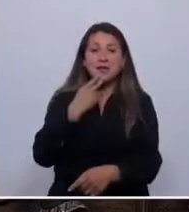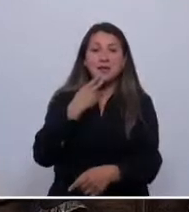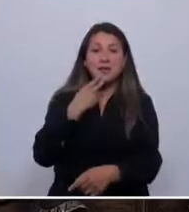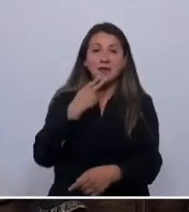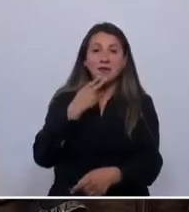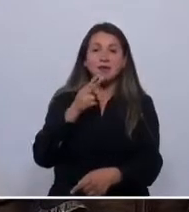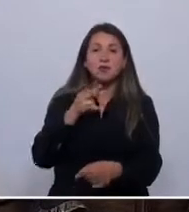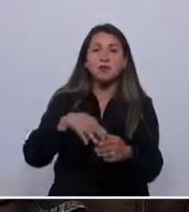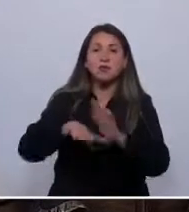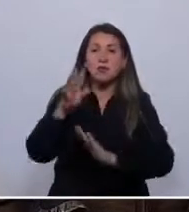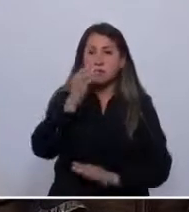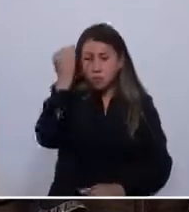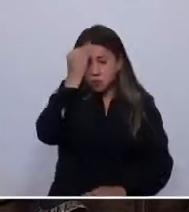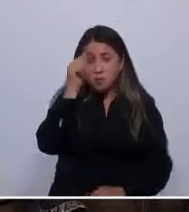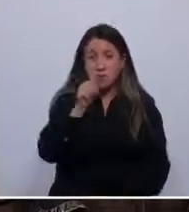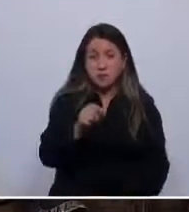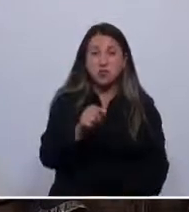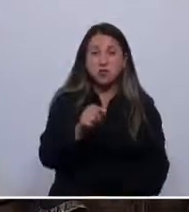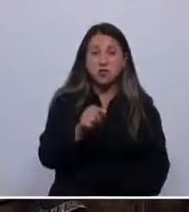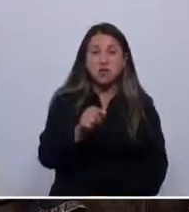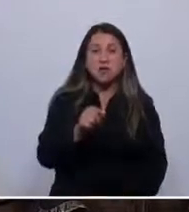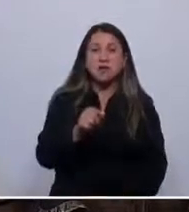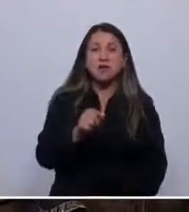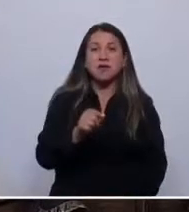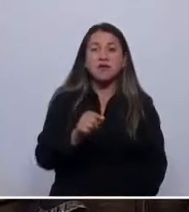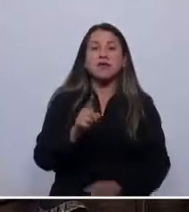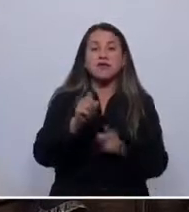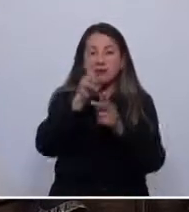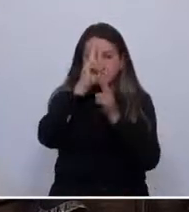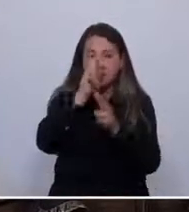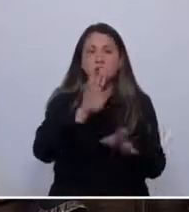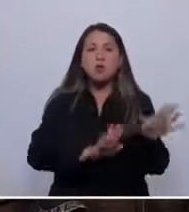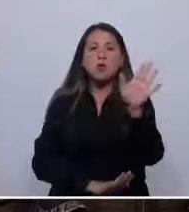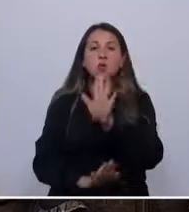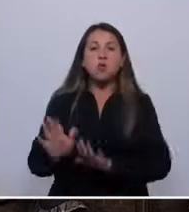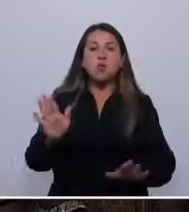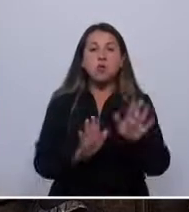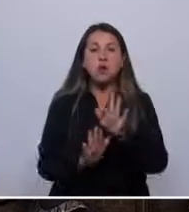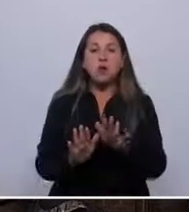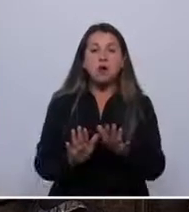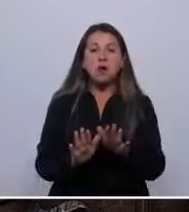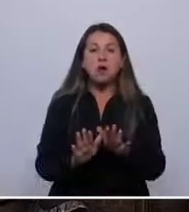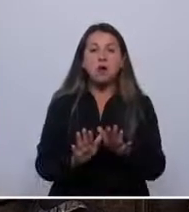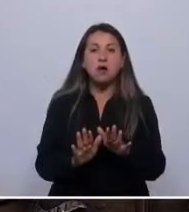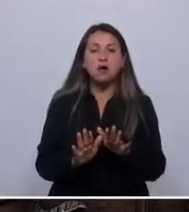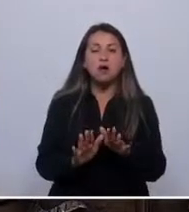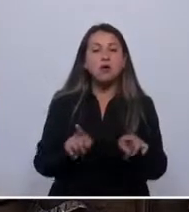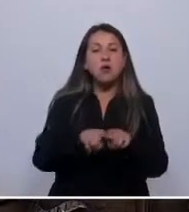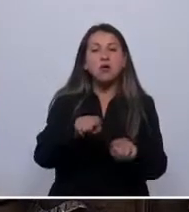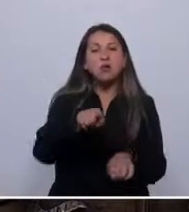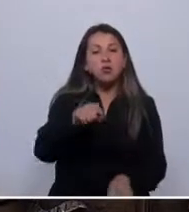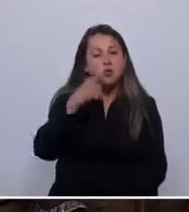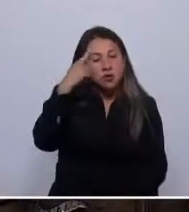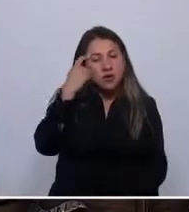mayores preocupaciones, sea respetada y cuidada como tú sueñas. Guillermo,